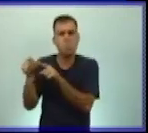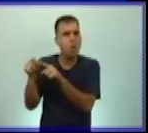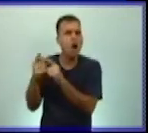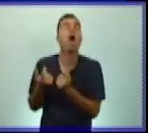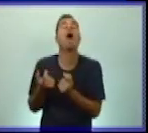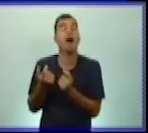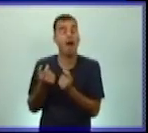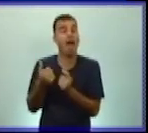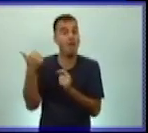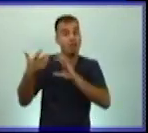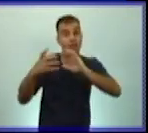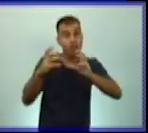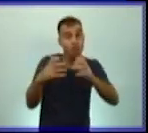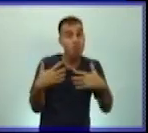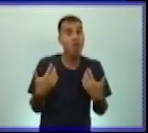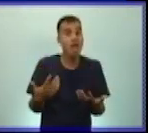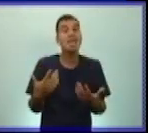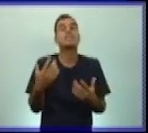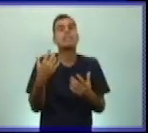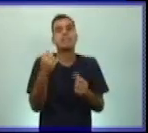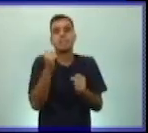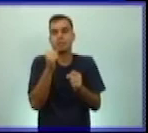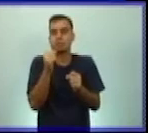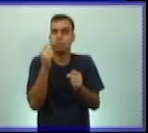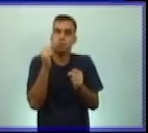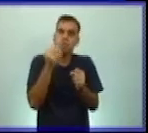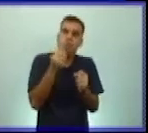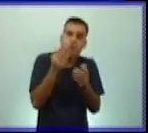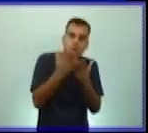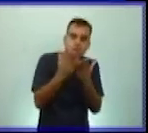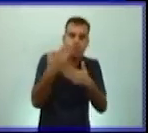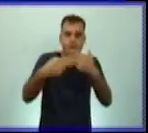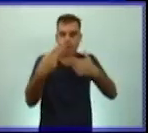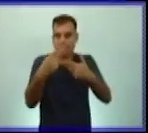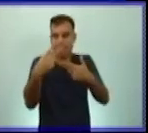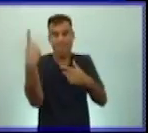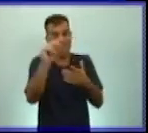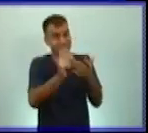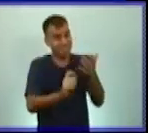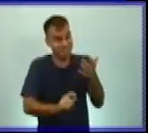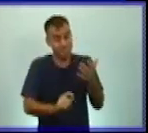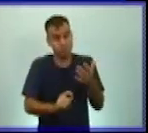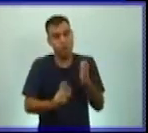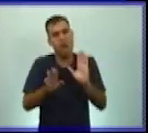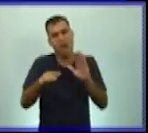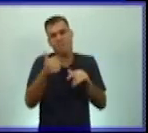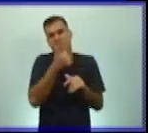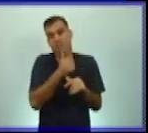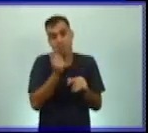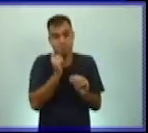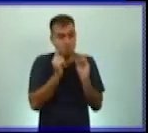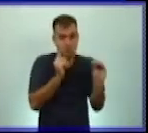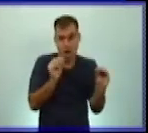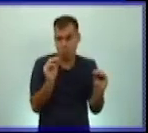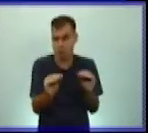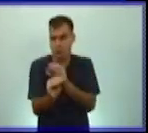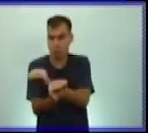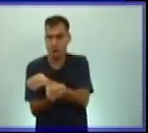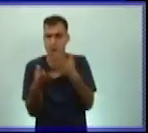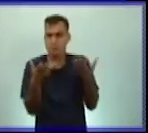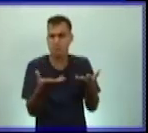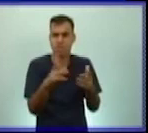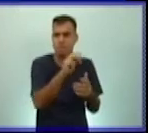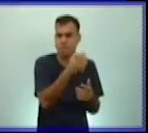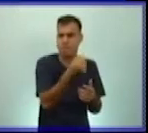trabajar el ejercicio que a veces a ustedes les es muy fácil, colocando debajo de cada sustancia las masas involucradas y